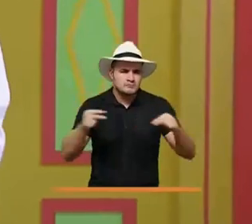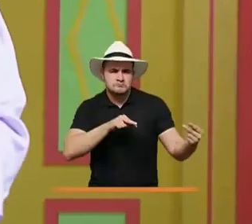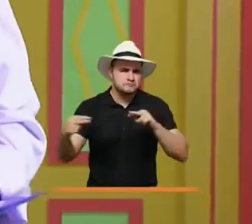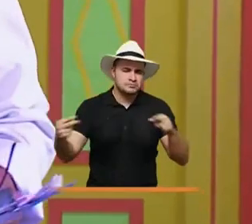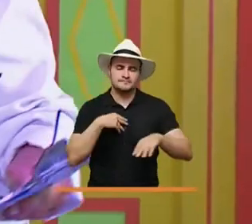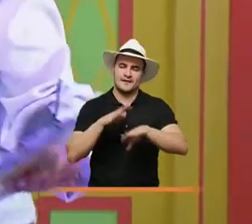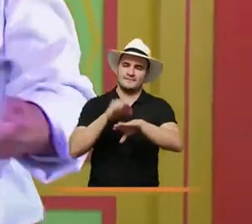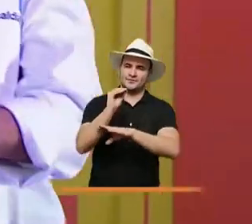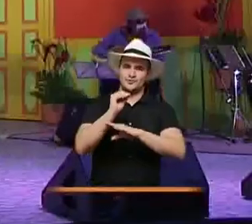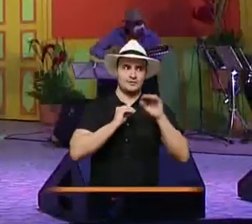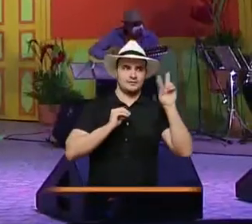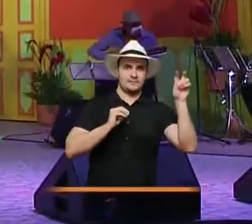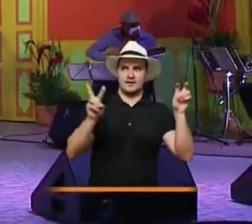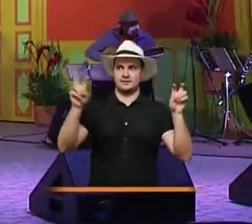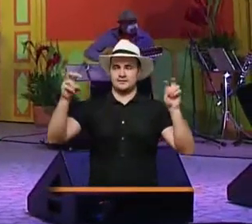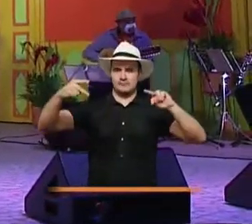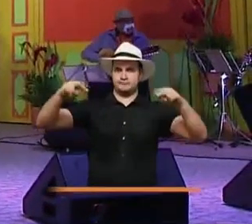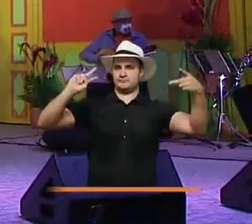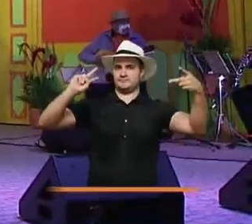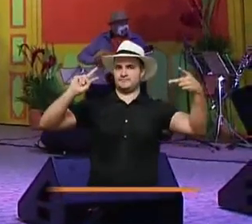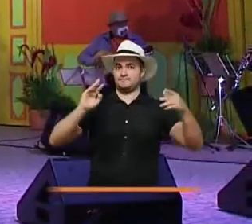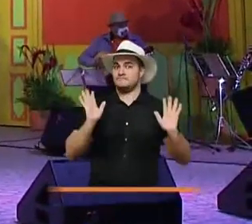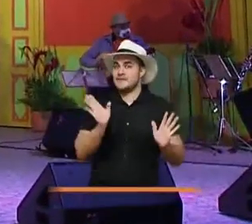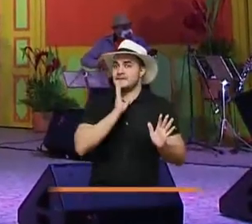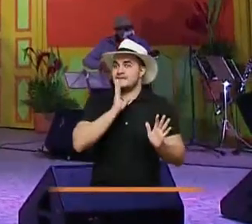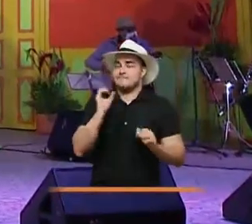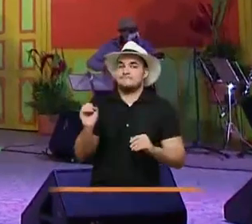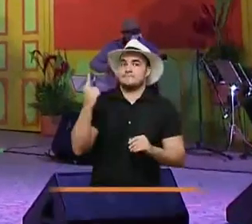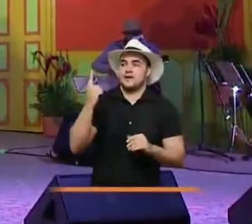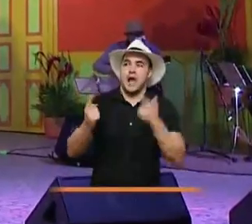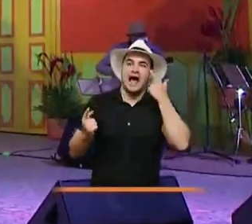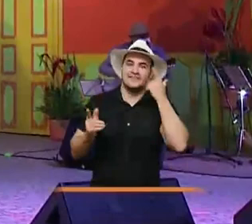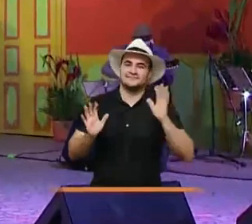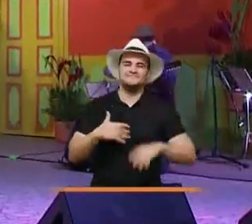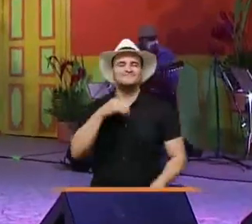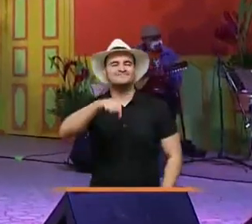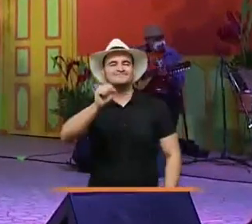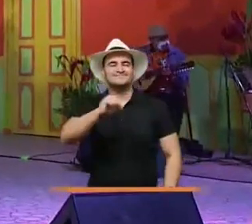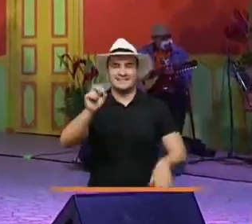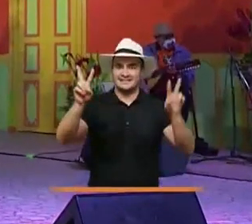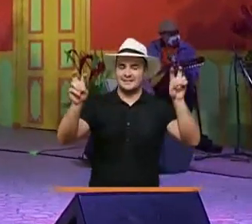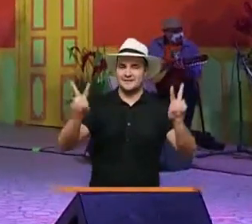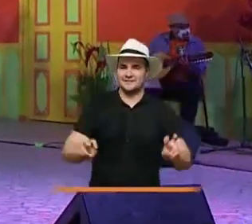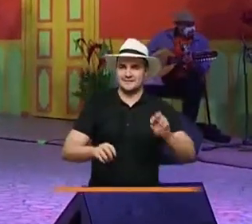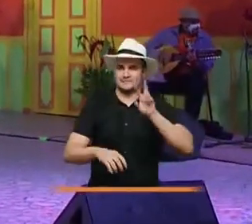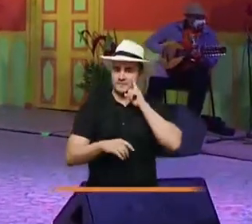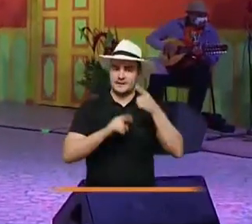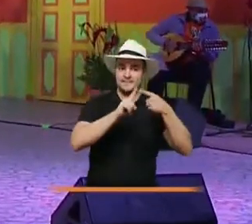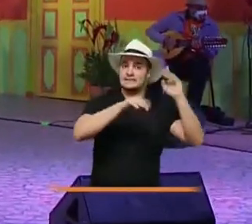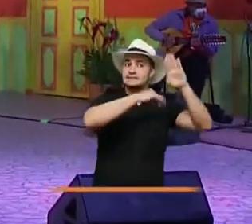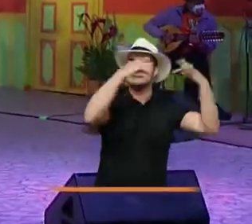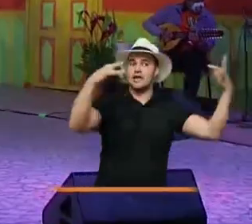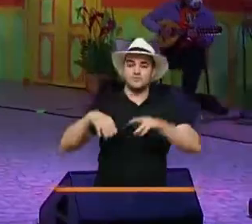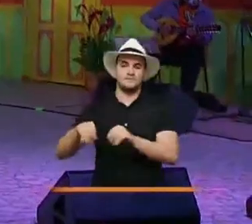conceptos opuestos simplemente el que comienza elige con cupón cual lleva aquí tenemos los dos demás el cielo o la